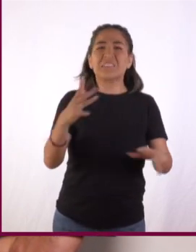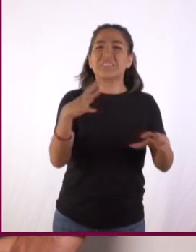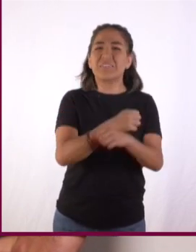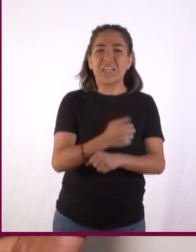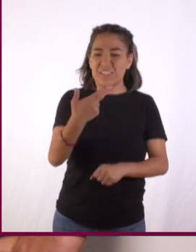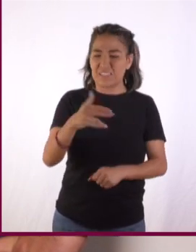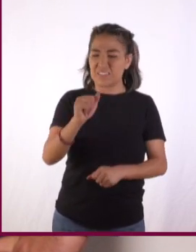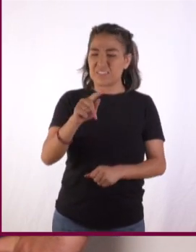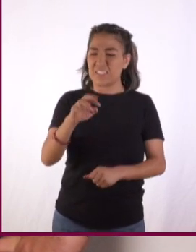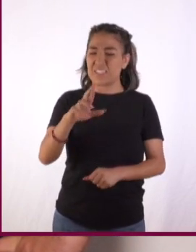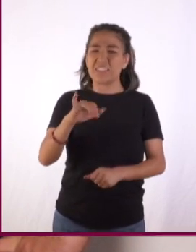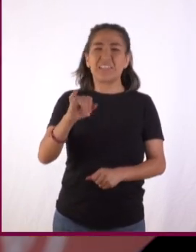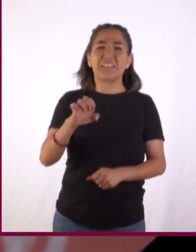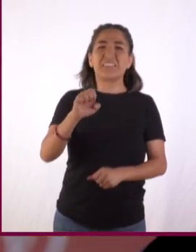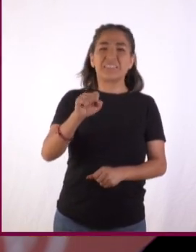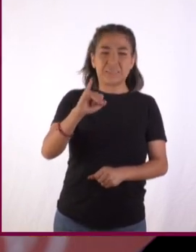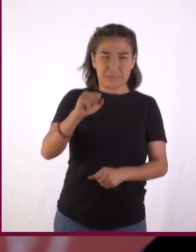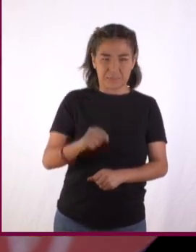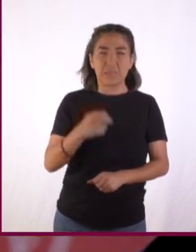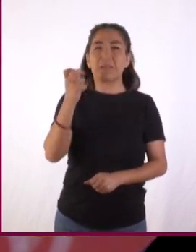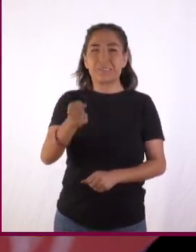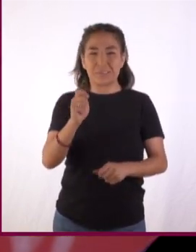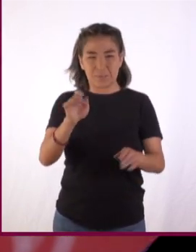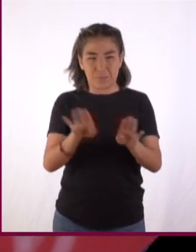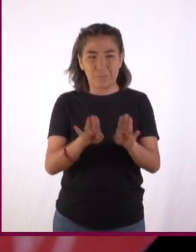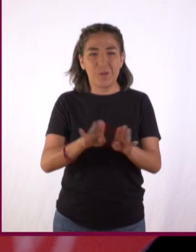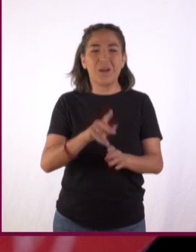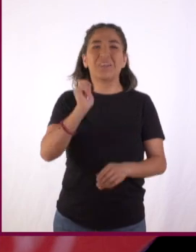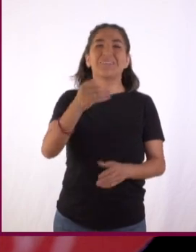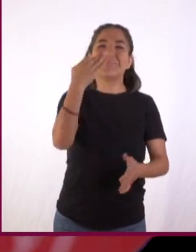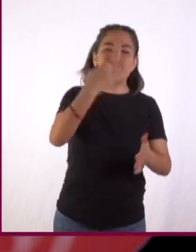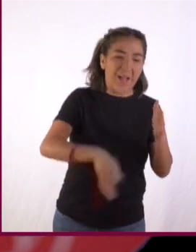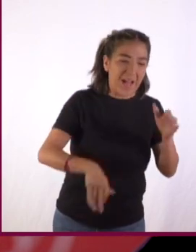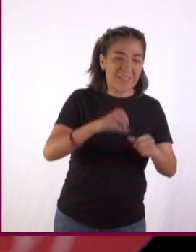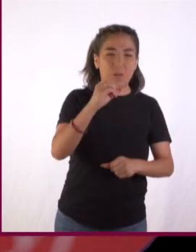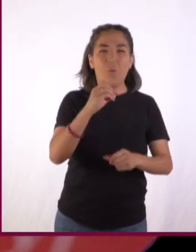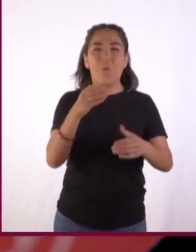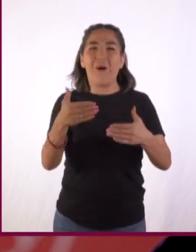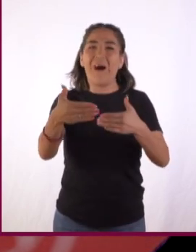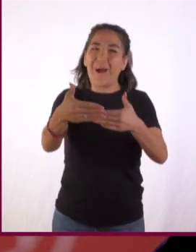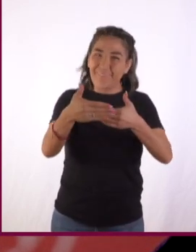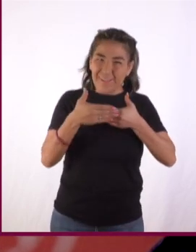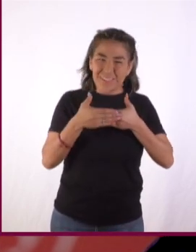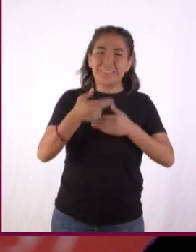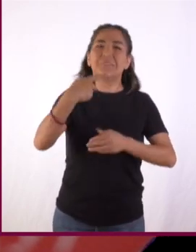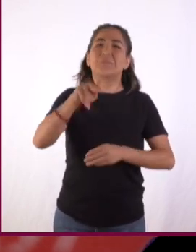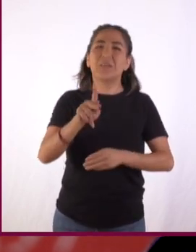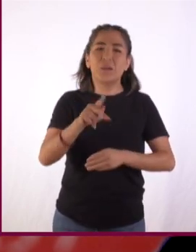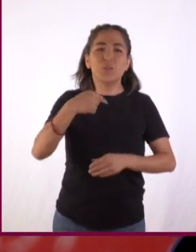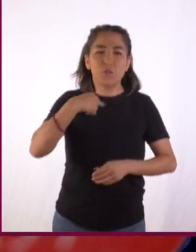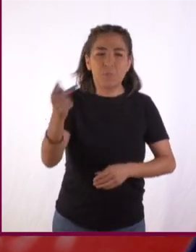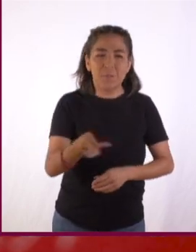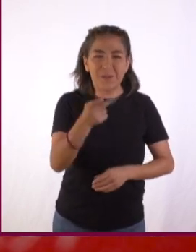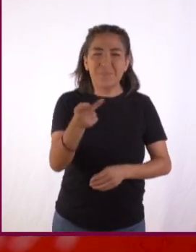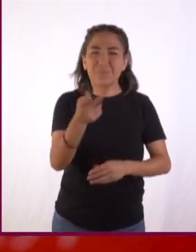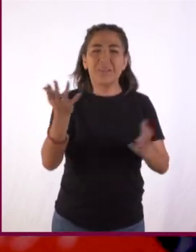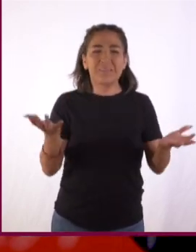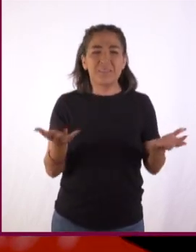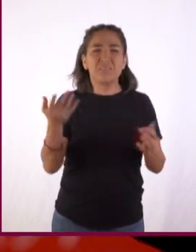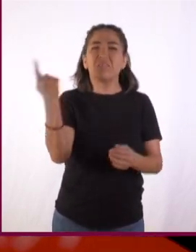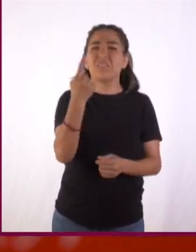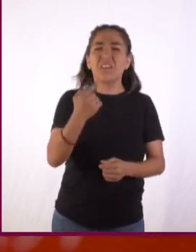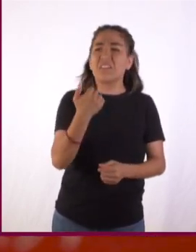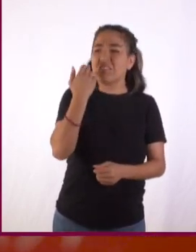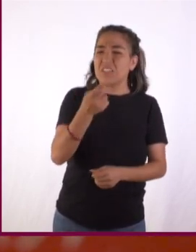dime qué significa histéresis. Quiero decir, ya me dijiste que significa deficiencia o estar atrasado, pero mi pregunta es,